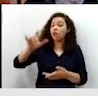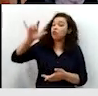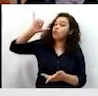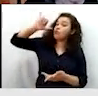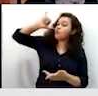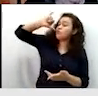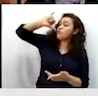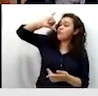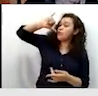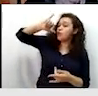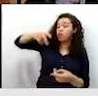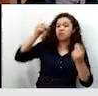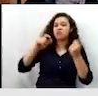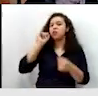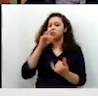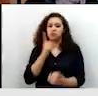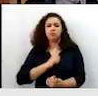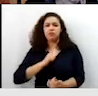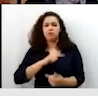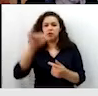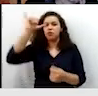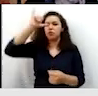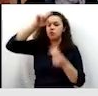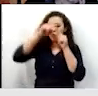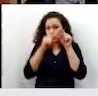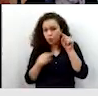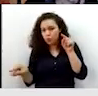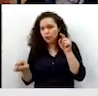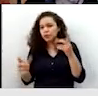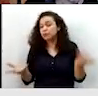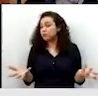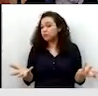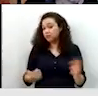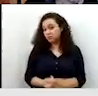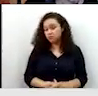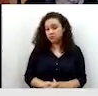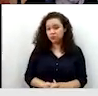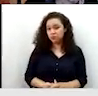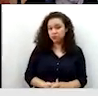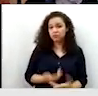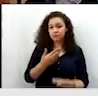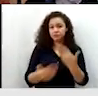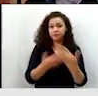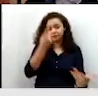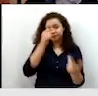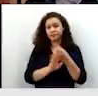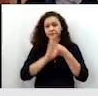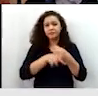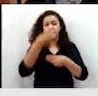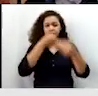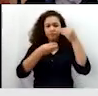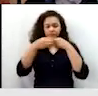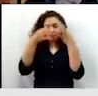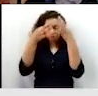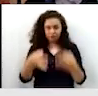tomando, lo están orinando. Aquí como tal, pues tenemos las acciones para prevenir, pues es mantener una alimentación